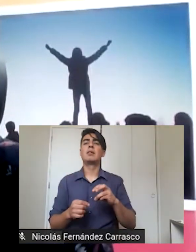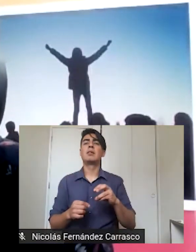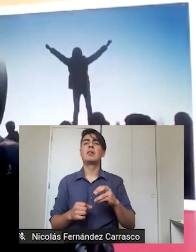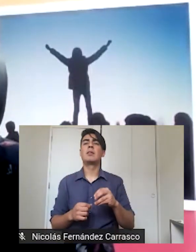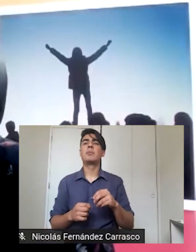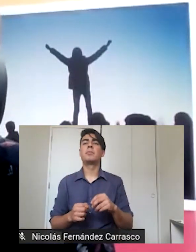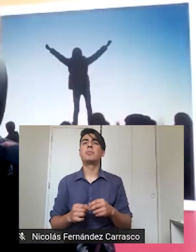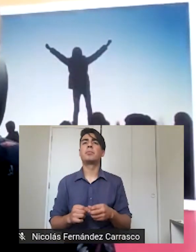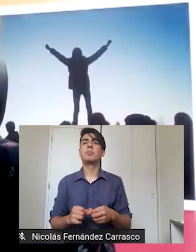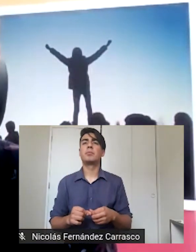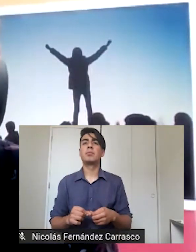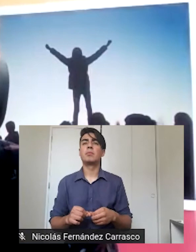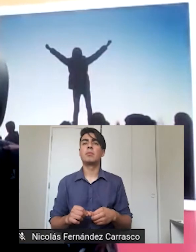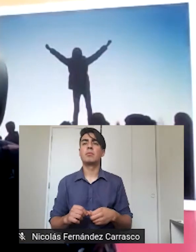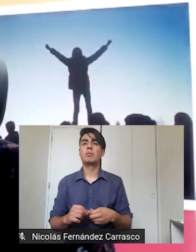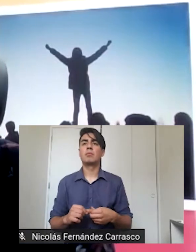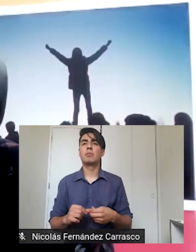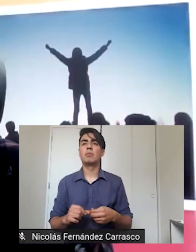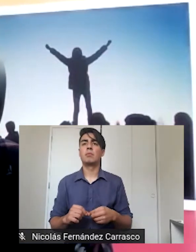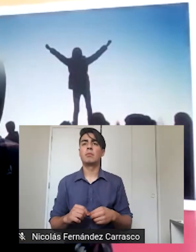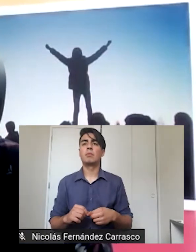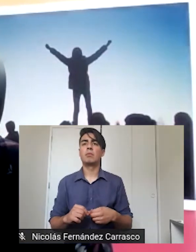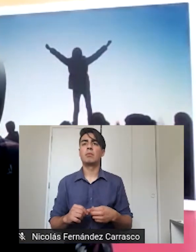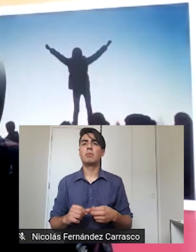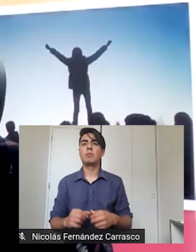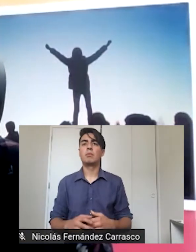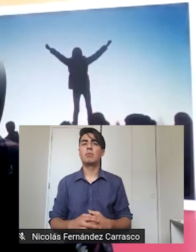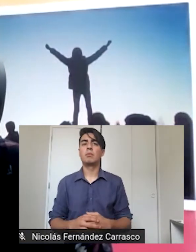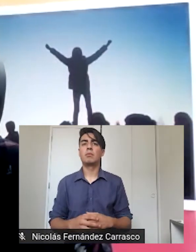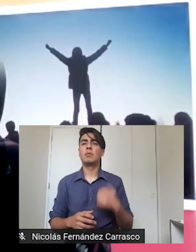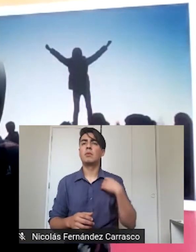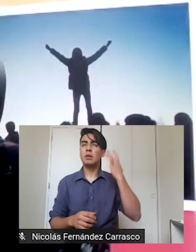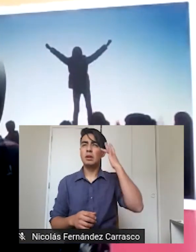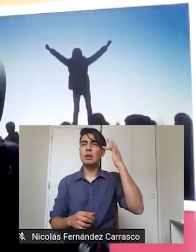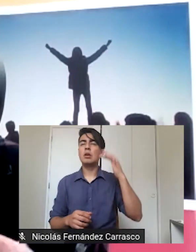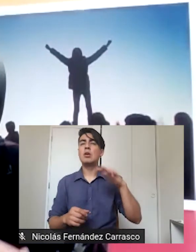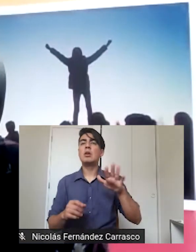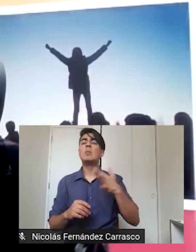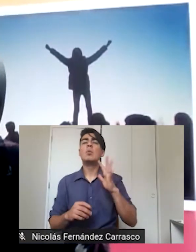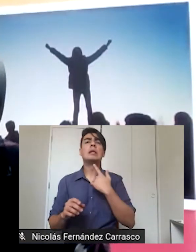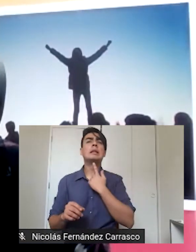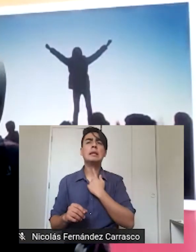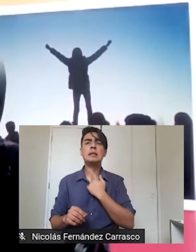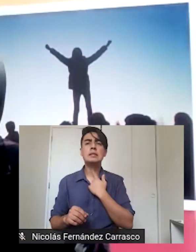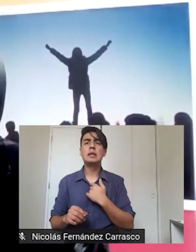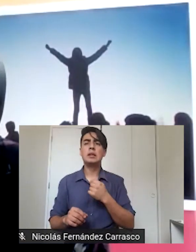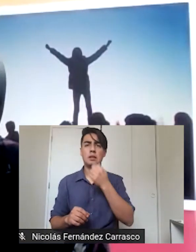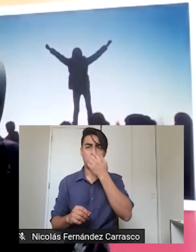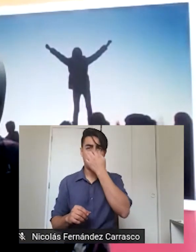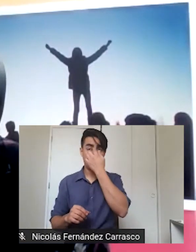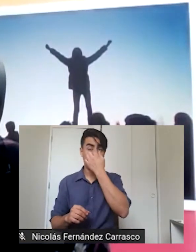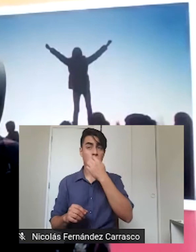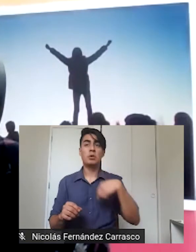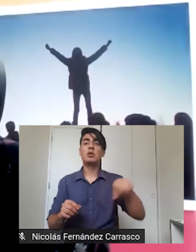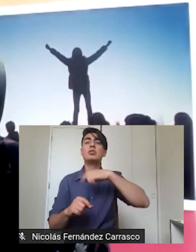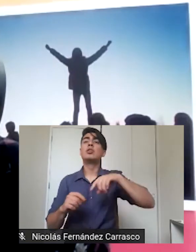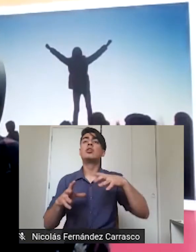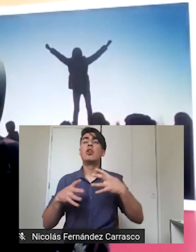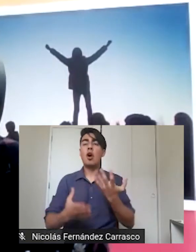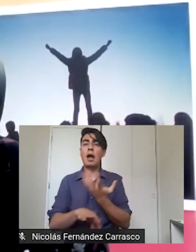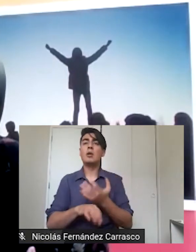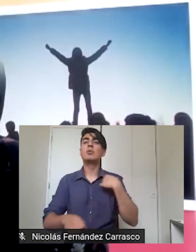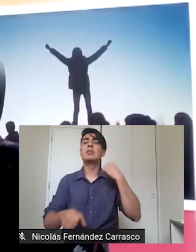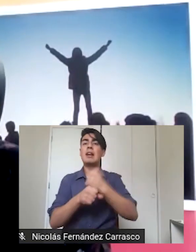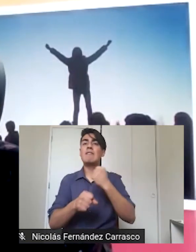es muy interesante porque tenemos un trabajo integrado con los padres. No hemos llegado al